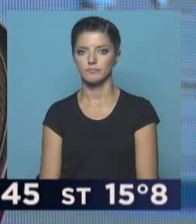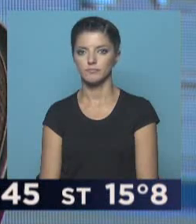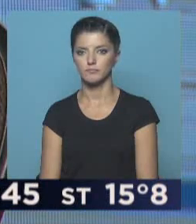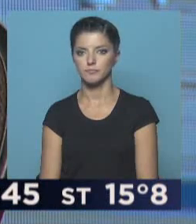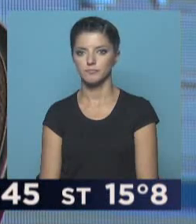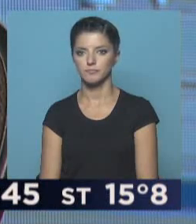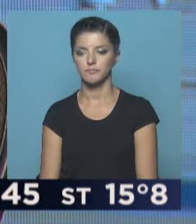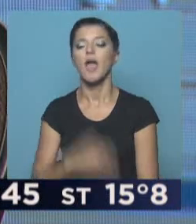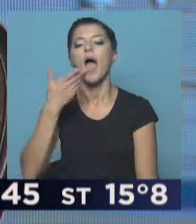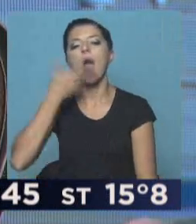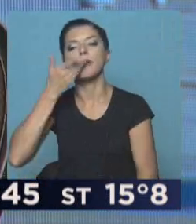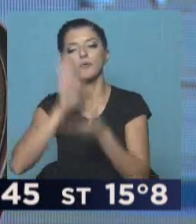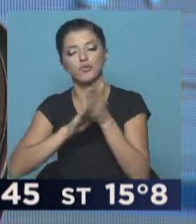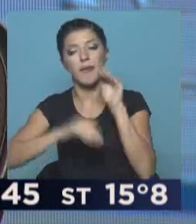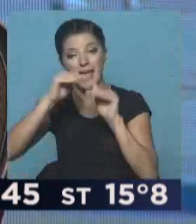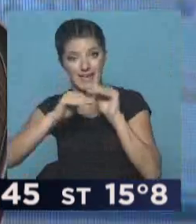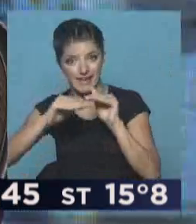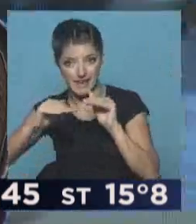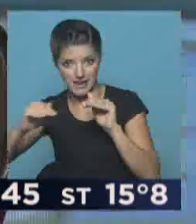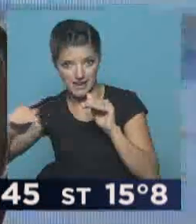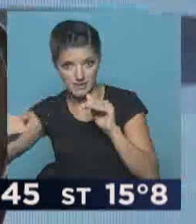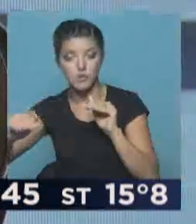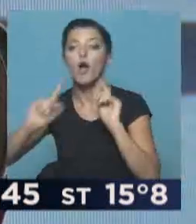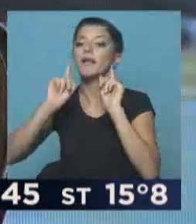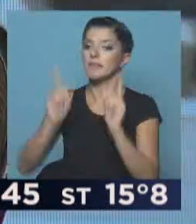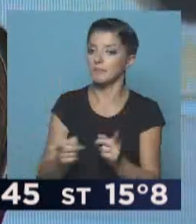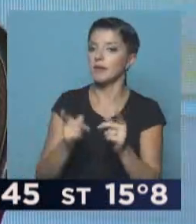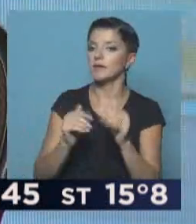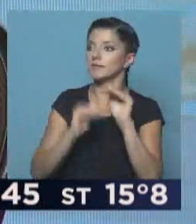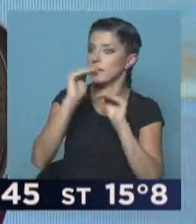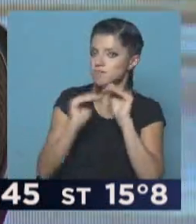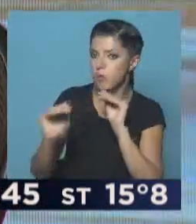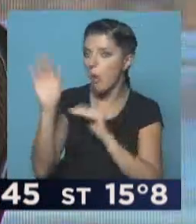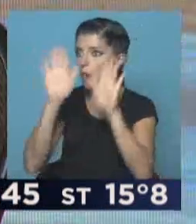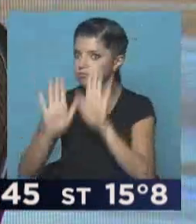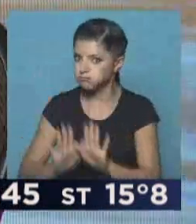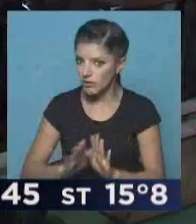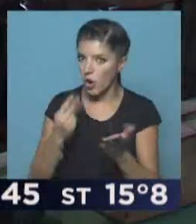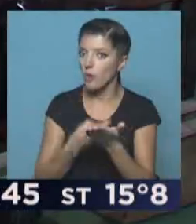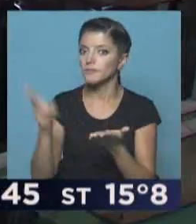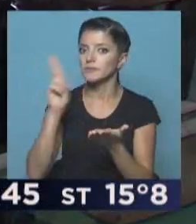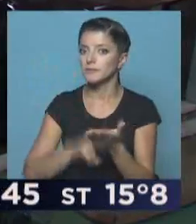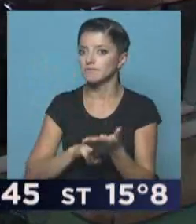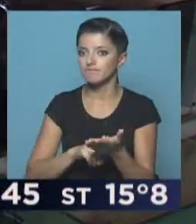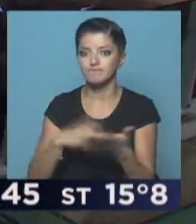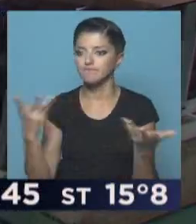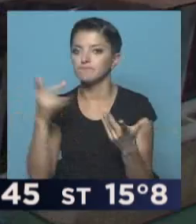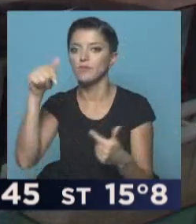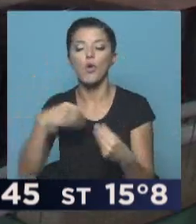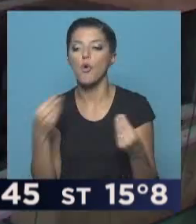Hablamos de delicado equilibrio, necesariamente hablamos de alineamiento o realineamiento. ¿Dónde están parados